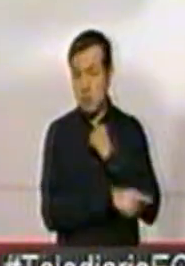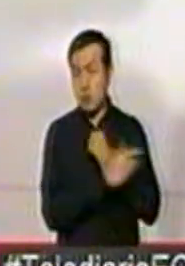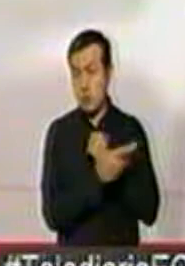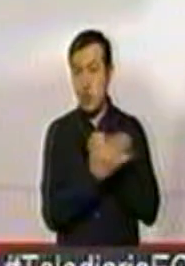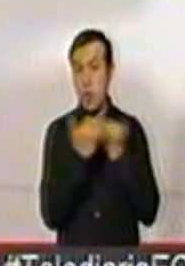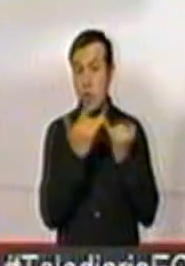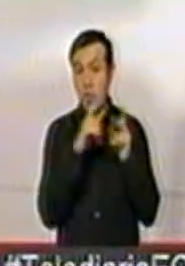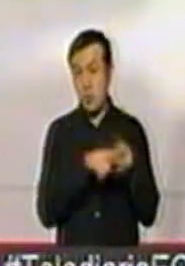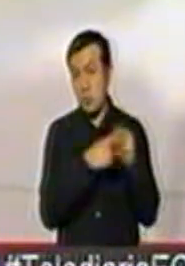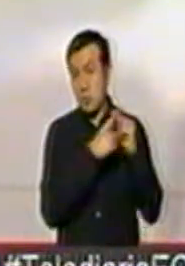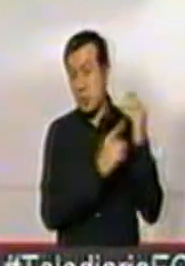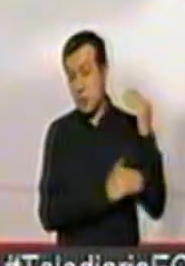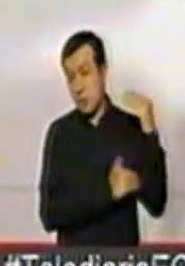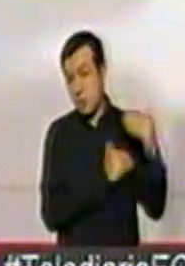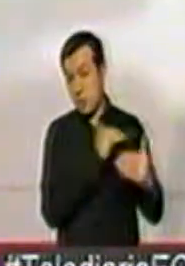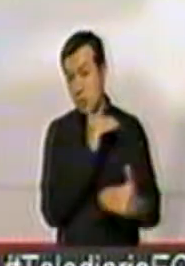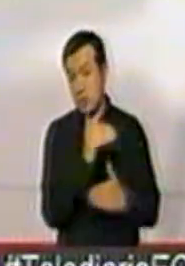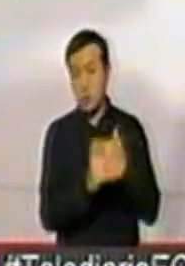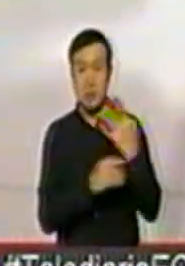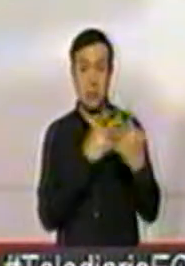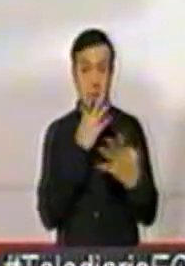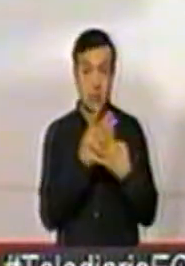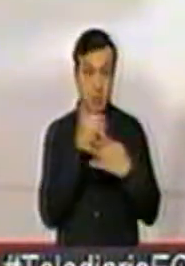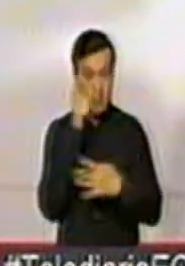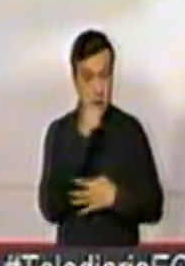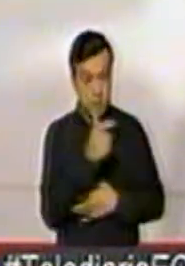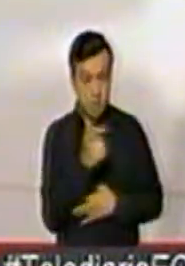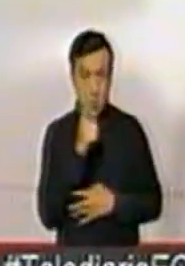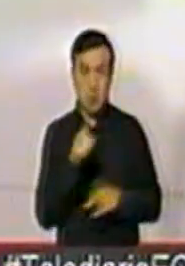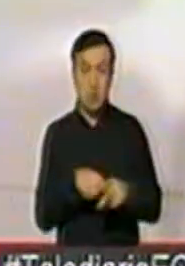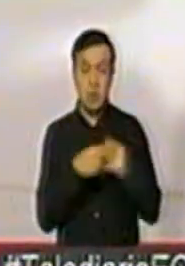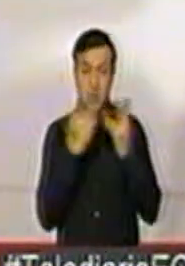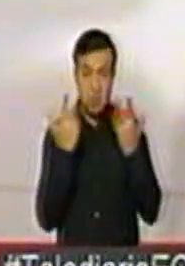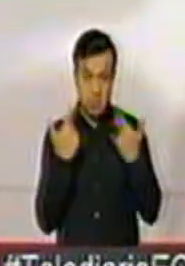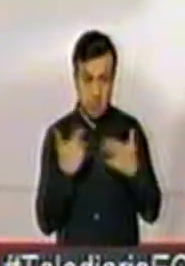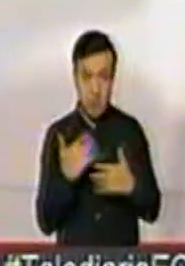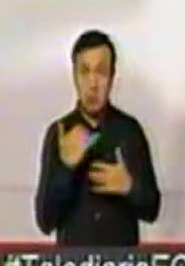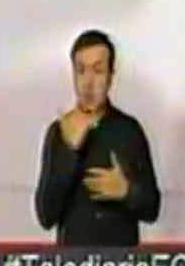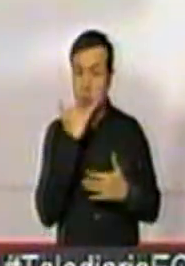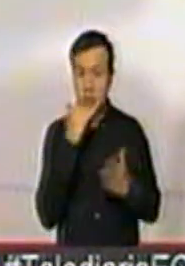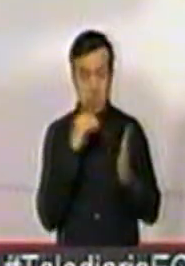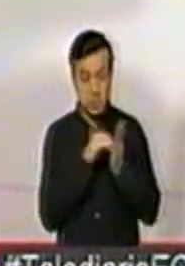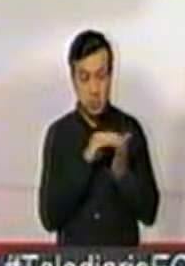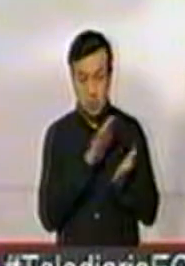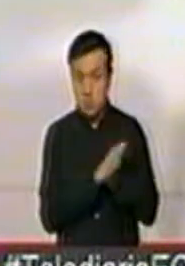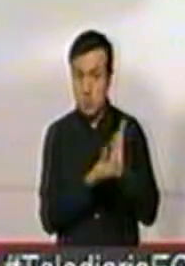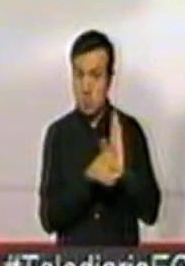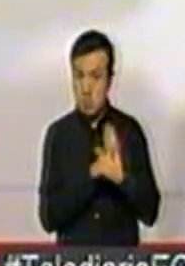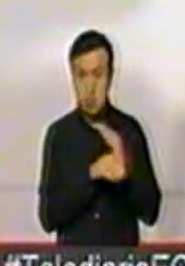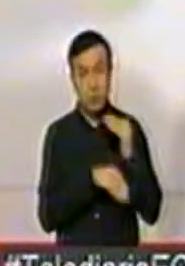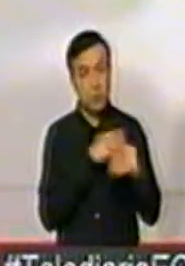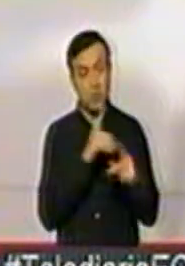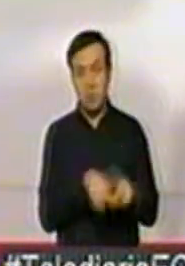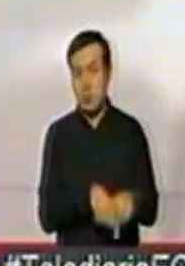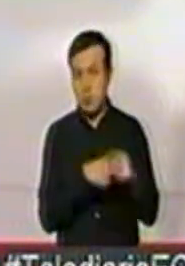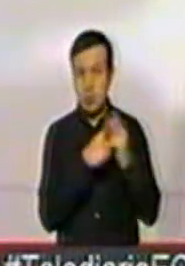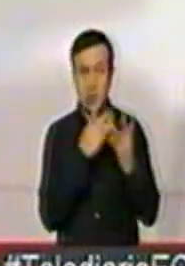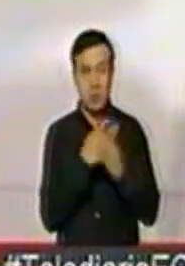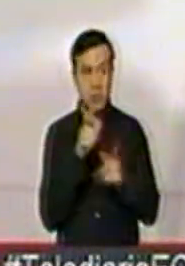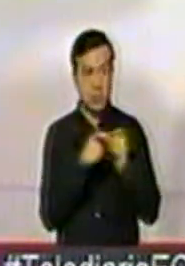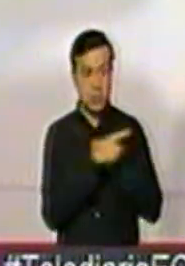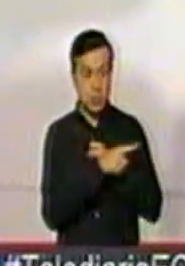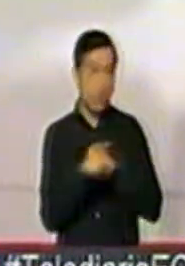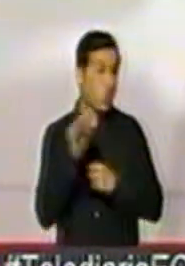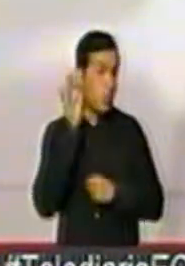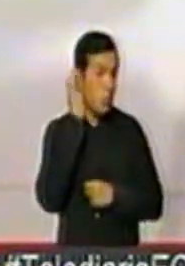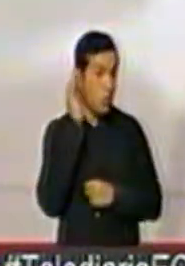se inician los procesos penales, la fiscalía tiene la obligación, dado que se encuentra como una figura penal, de iniciar los procesos penales para aquellas personas o